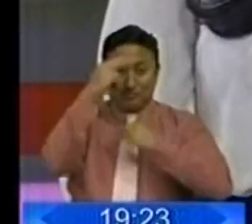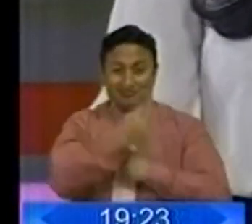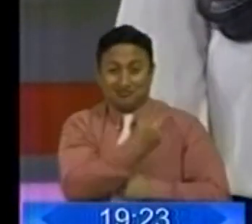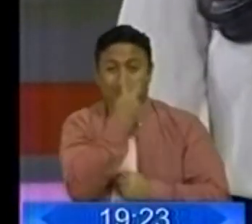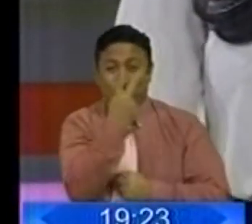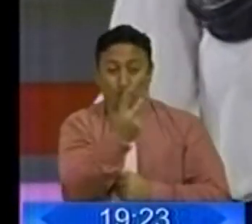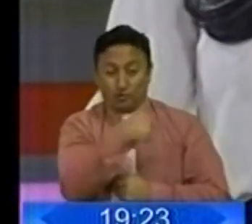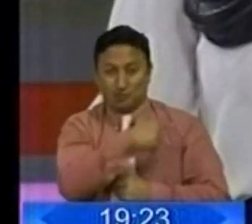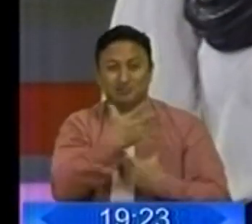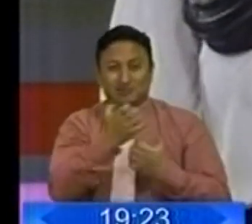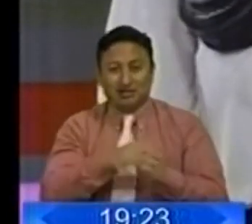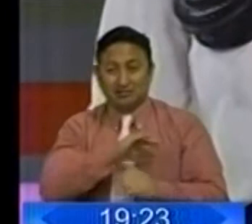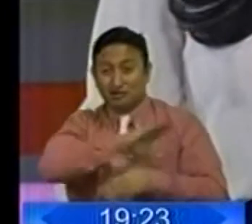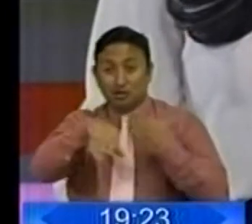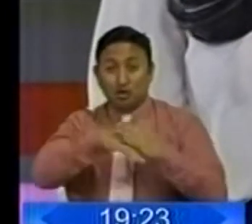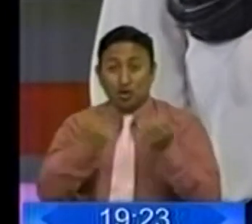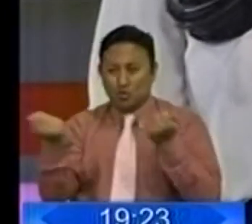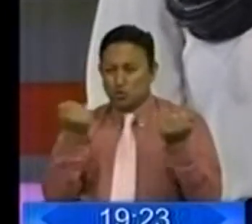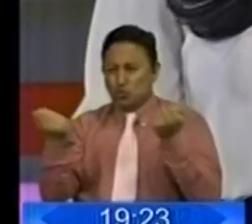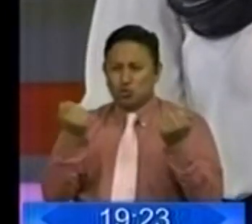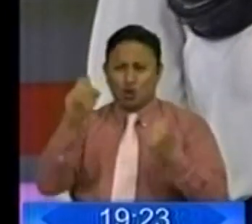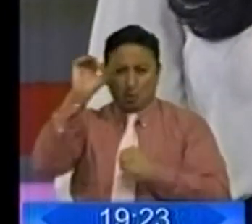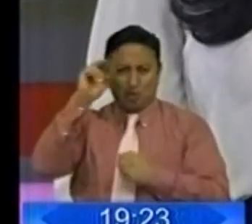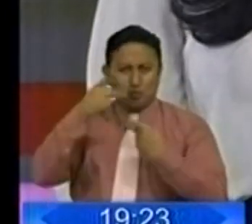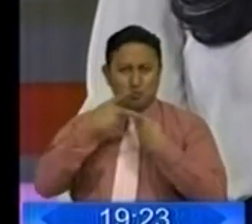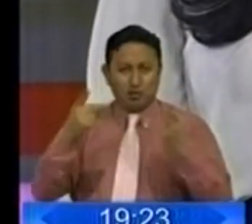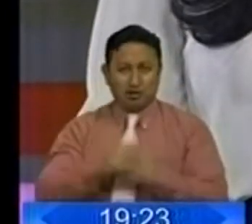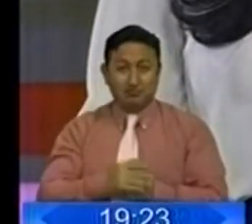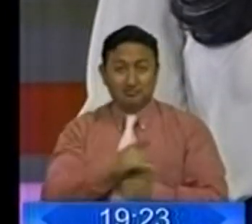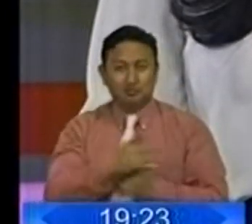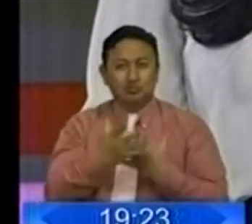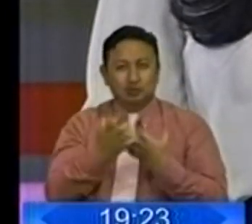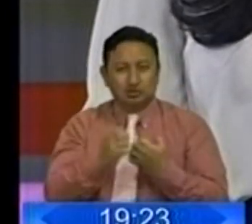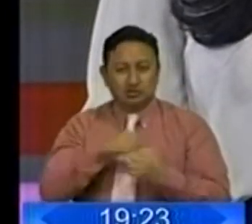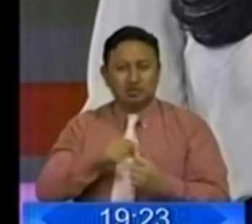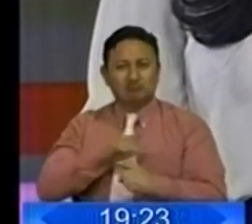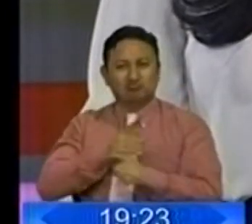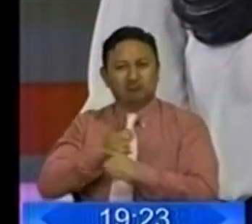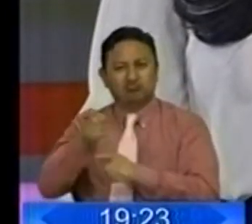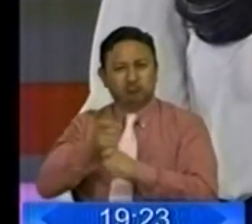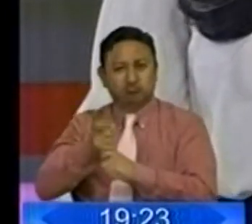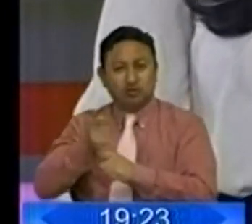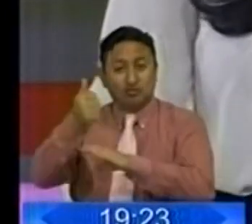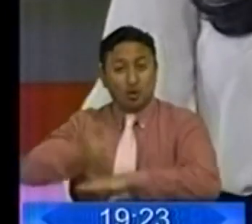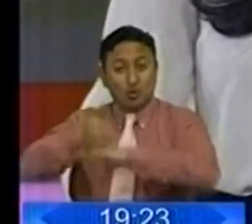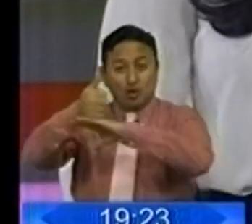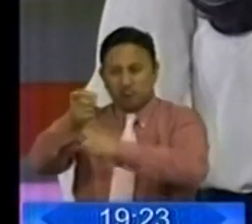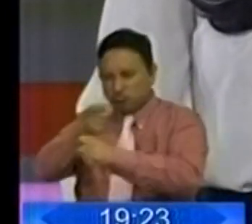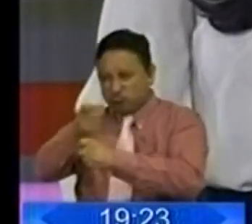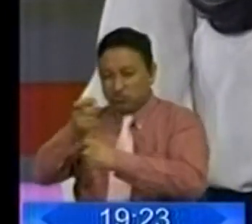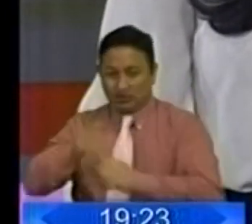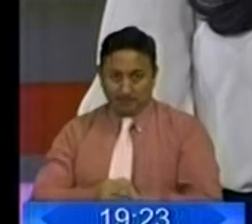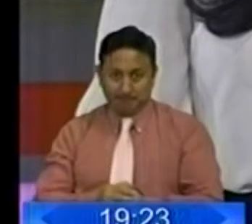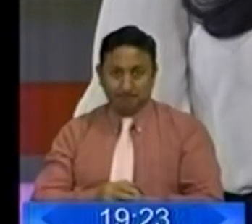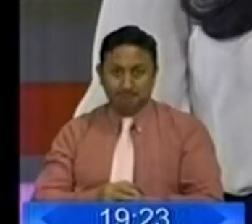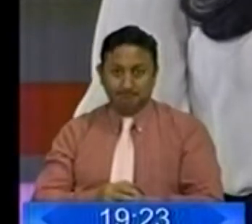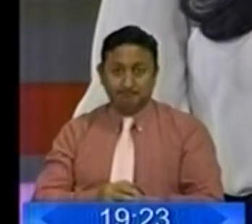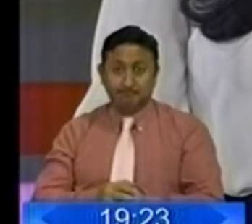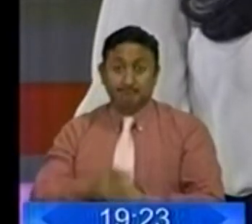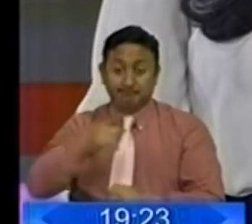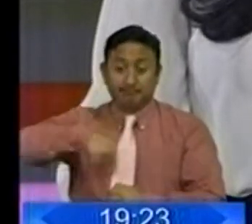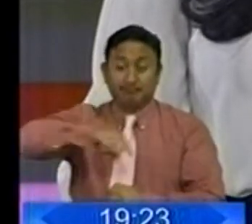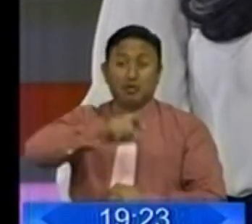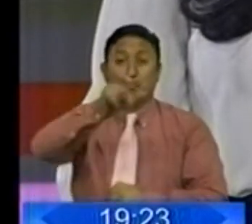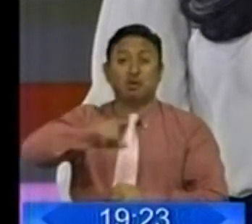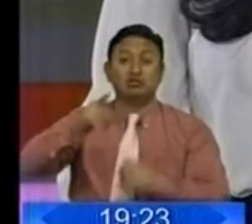comunicación que intentan controlar la opinión pública y pretenden ejercer presión sobre las autoridades, parte de nuestra